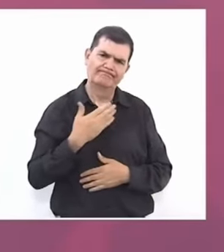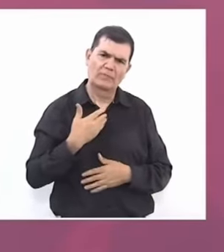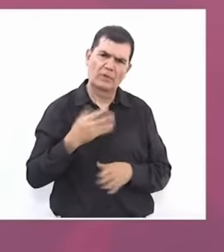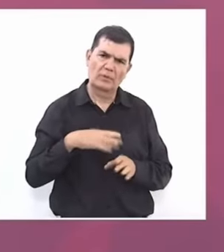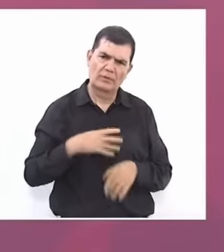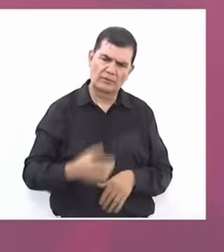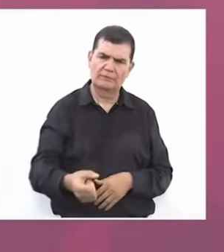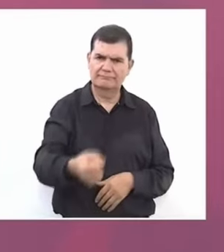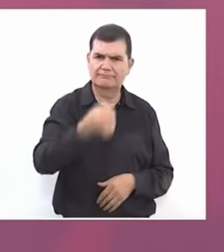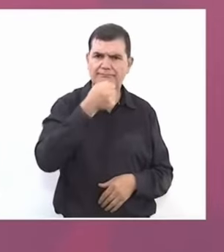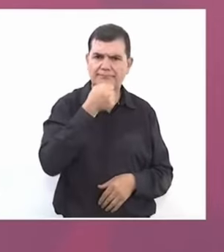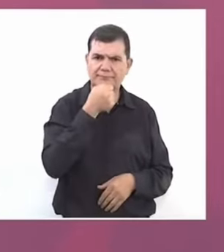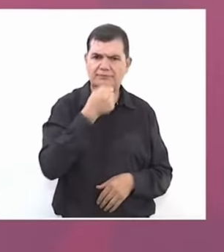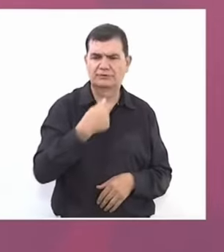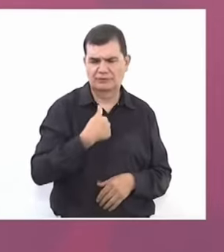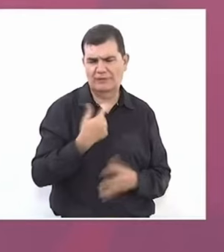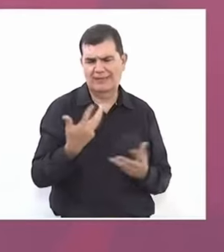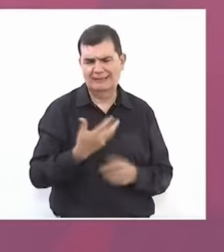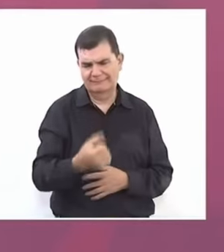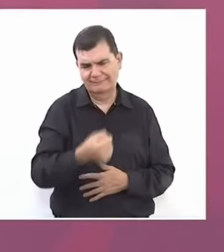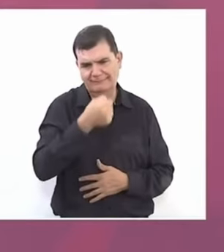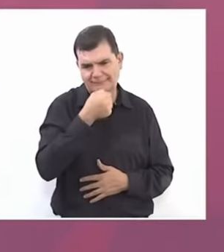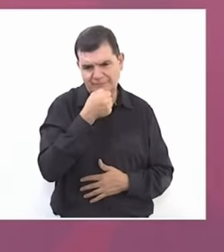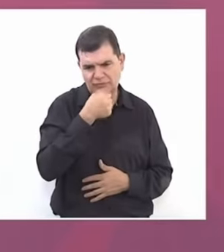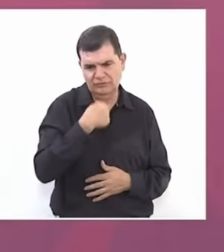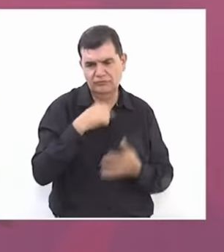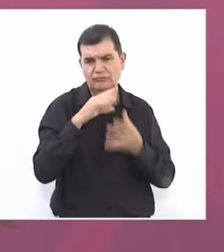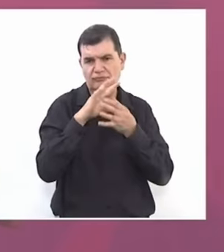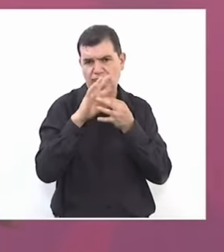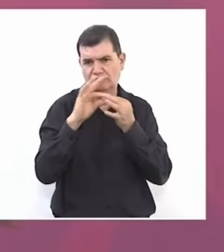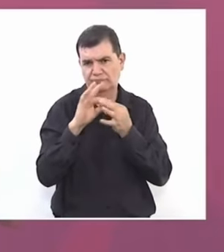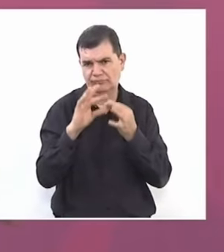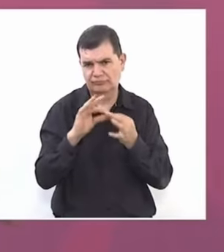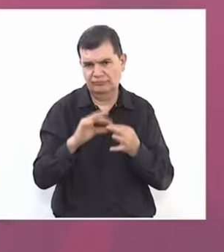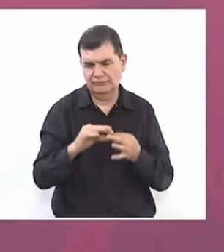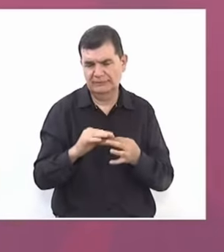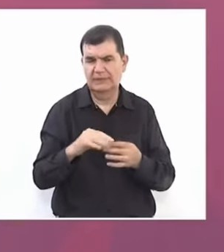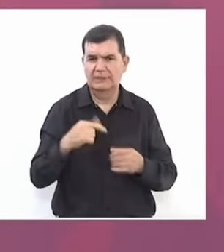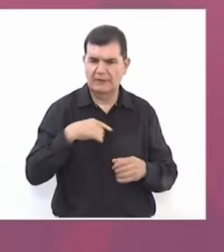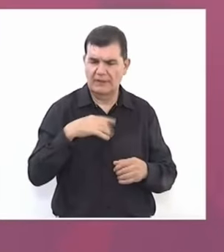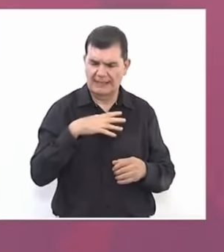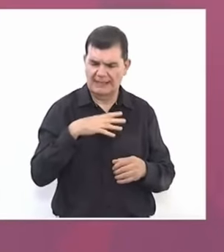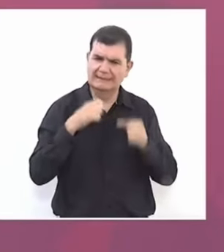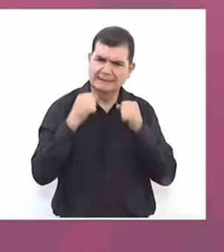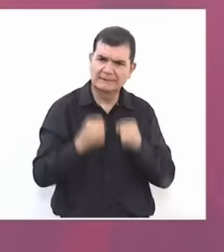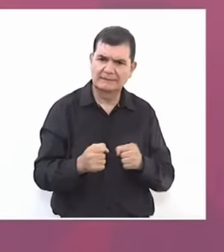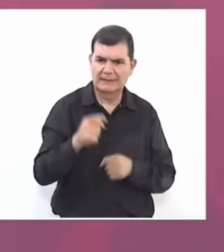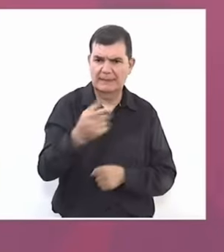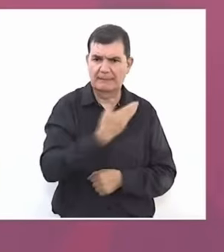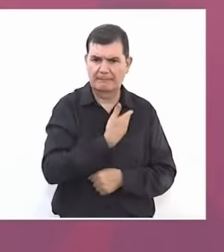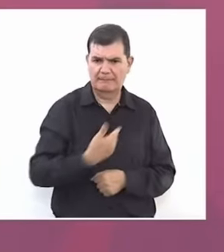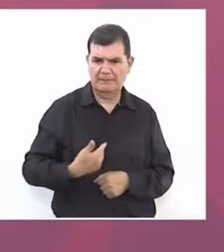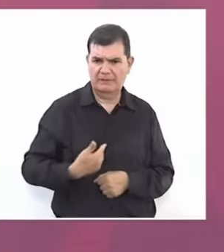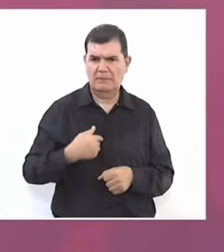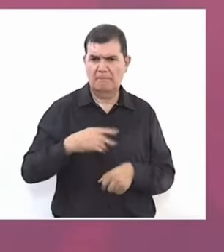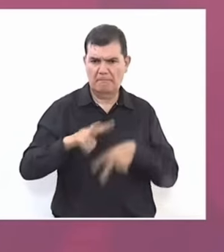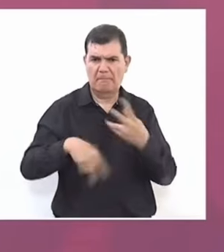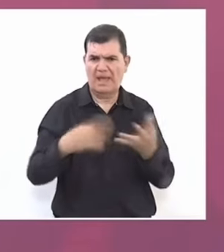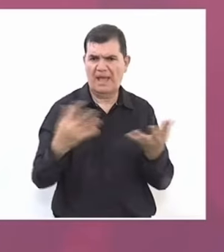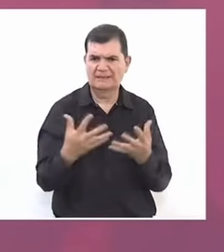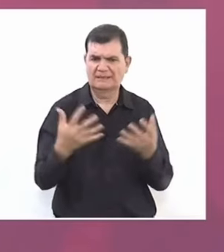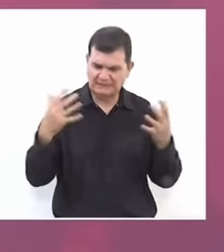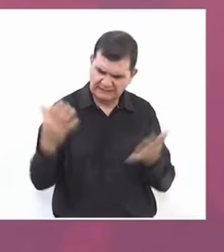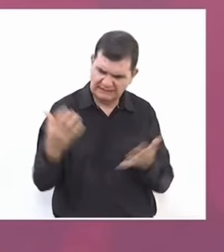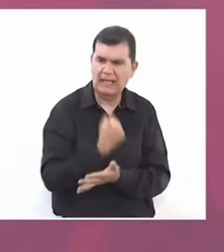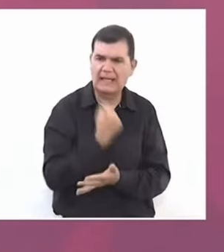la palabra. Y entonces dije que estaba segura que el presidente iba a ganar y